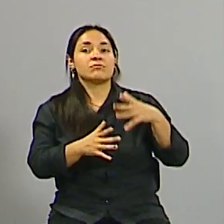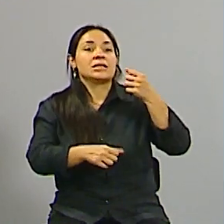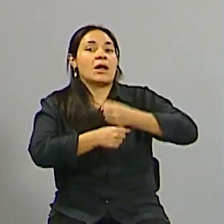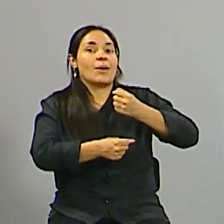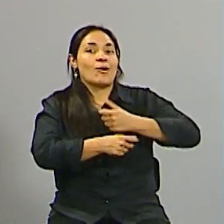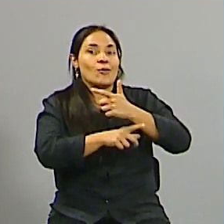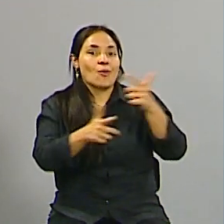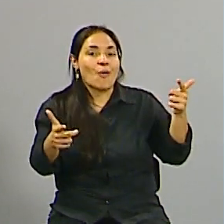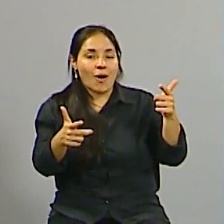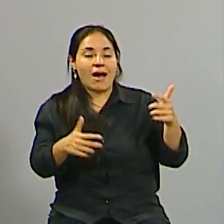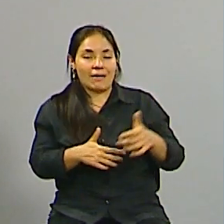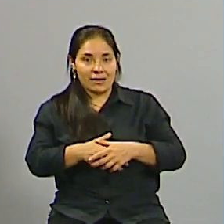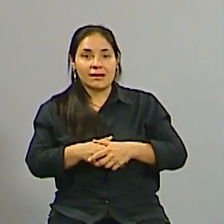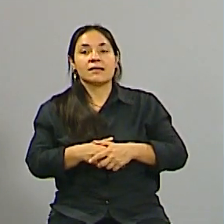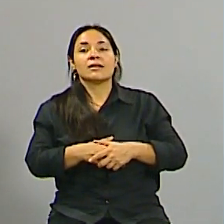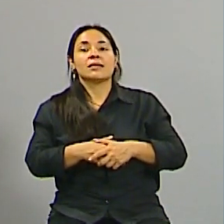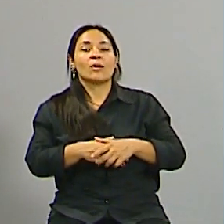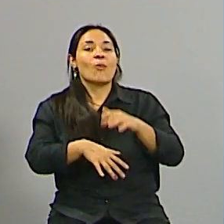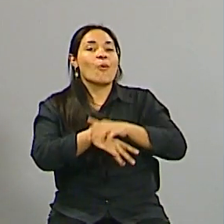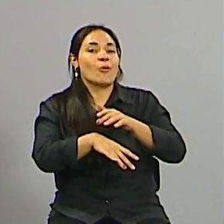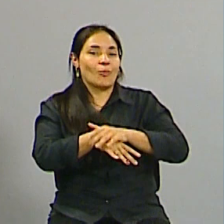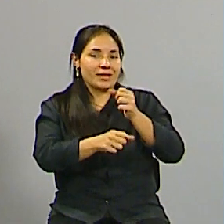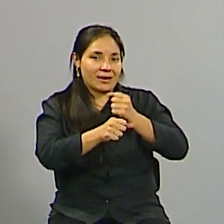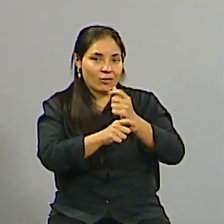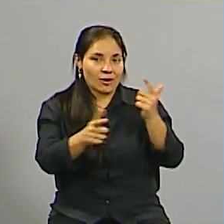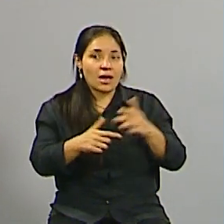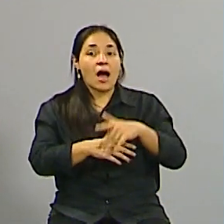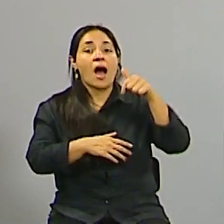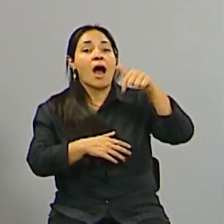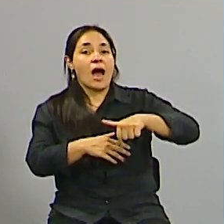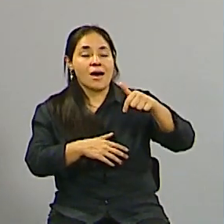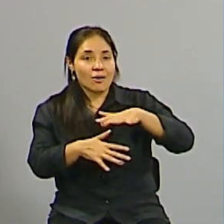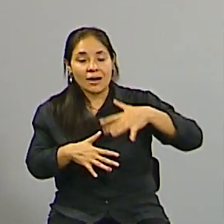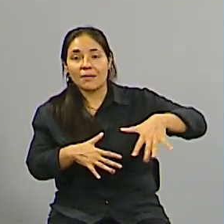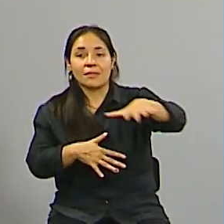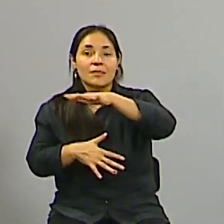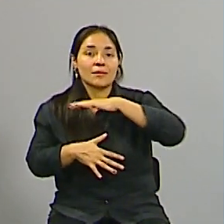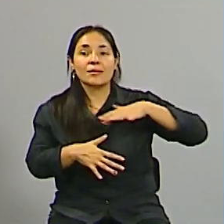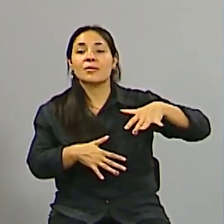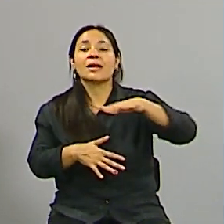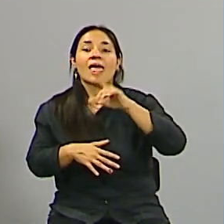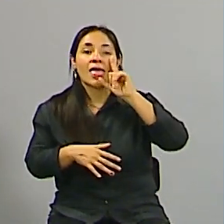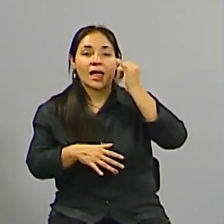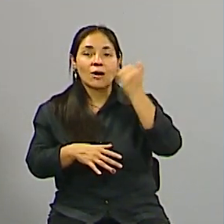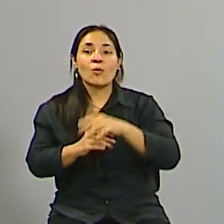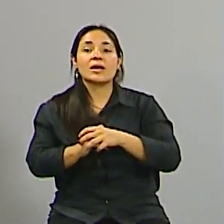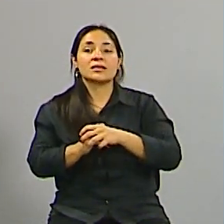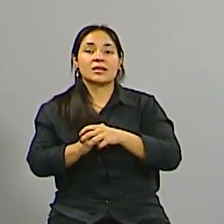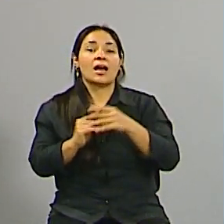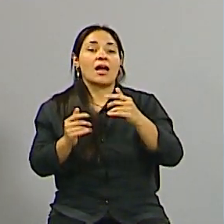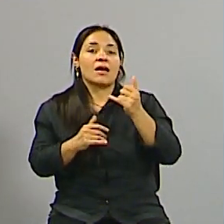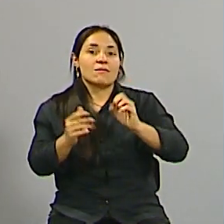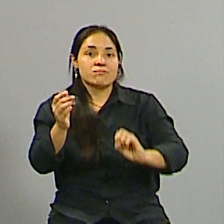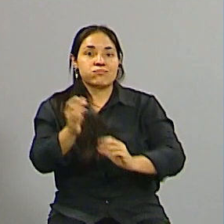desocupación, ¿sí? Si vos mirás esta misma foto en el terreno de los movimientos sociales, eso explica el surgimiento del movimiento